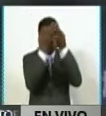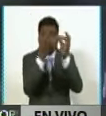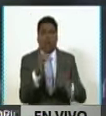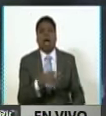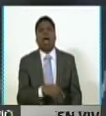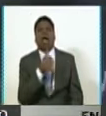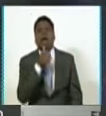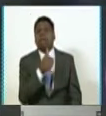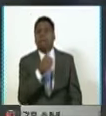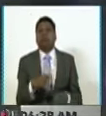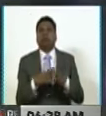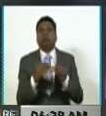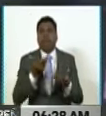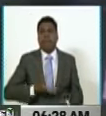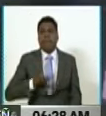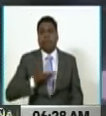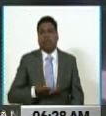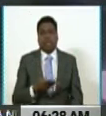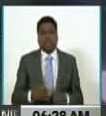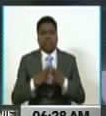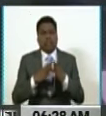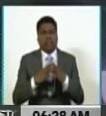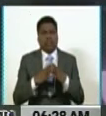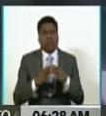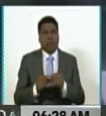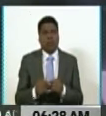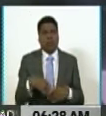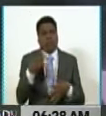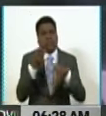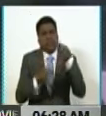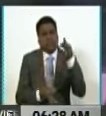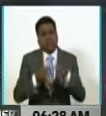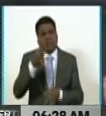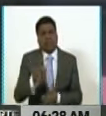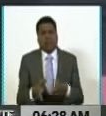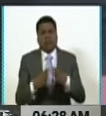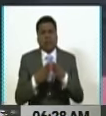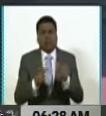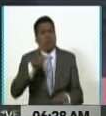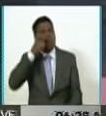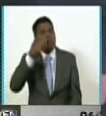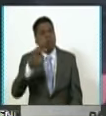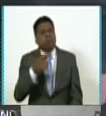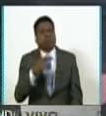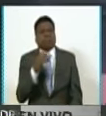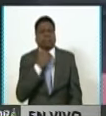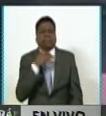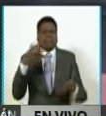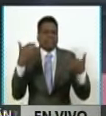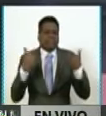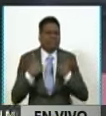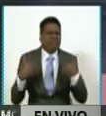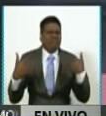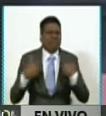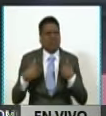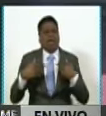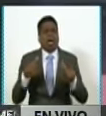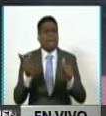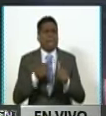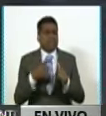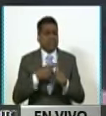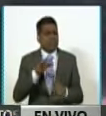tenía el general del pueblo soberano para las causas justas, sobre todo aquel pueblo que sufría en principios de la década de